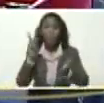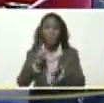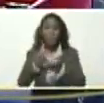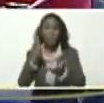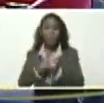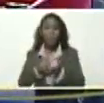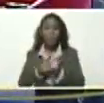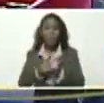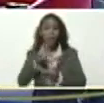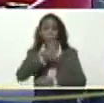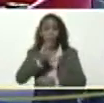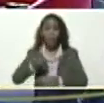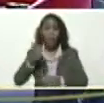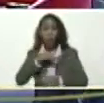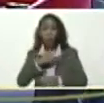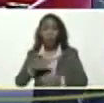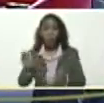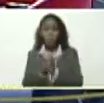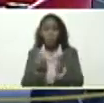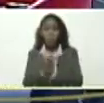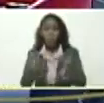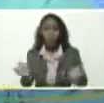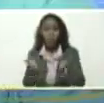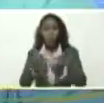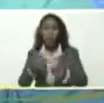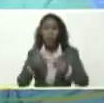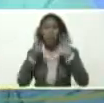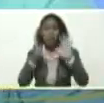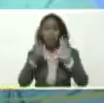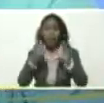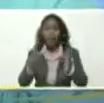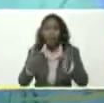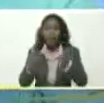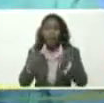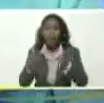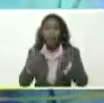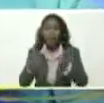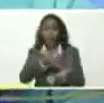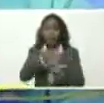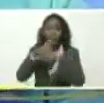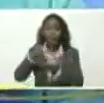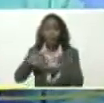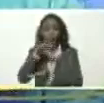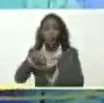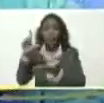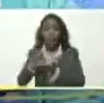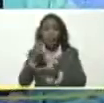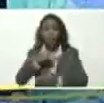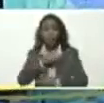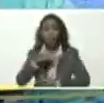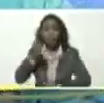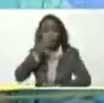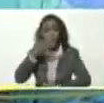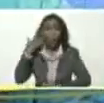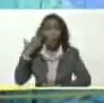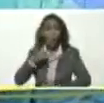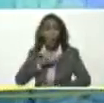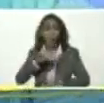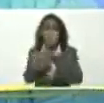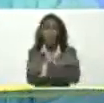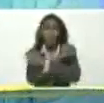de las personas que animamos, 6 ganaron el Premio Nacional del Libro. Así que estamos sumamente orgullosos y los felicitamos